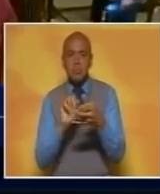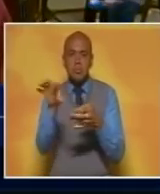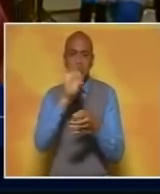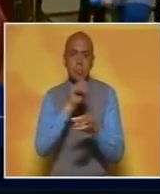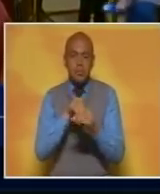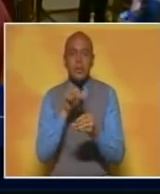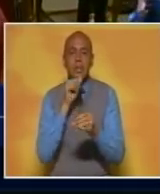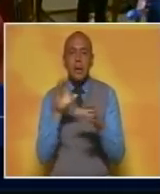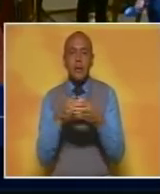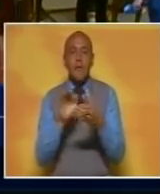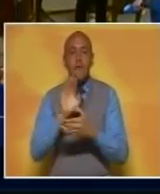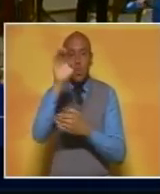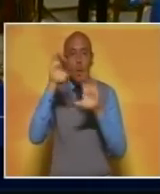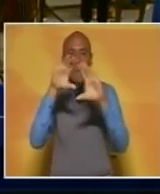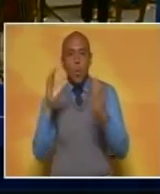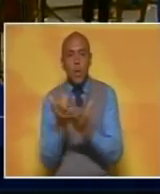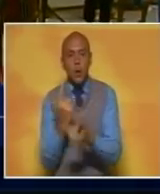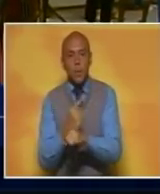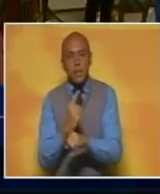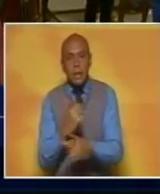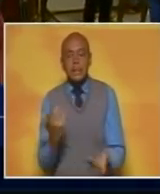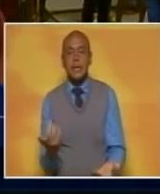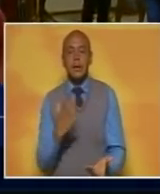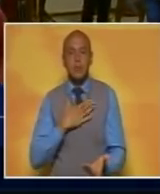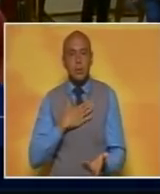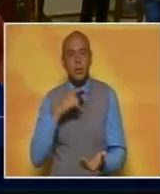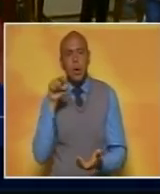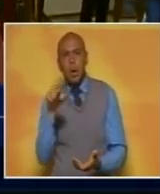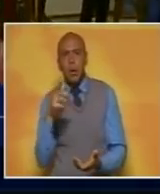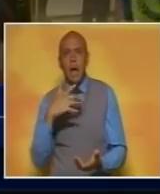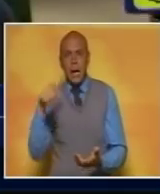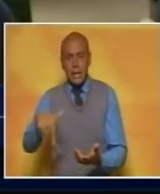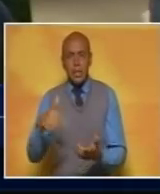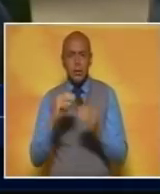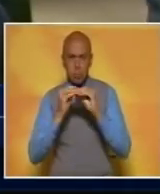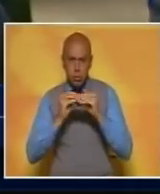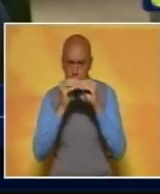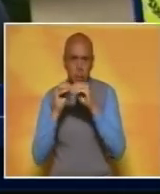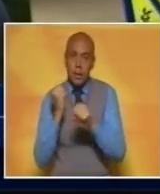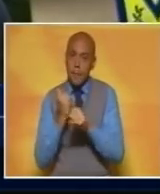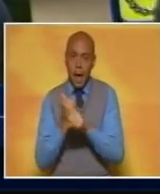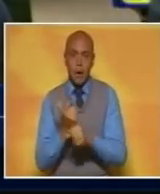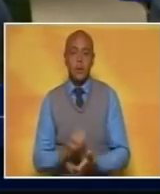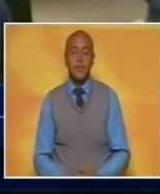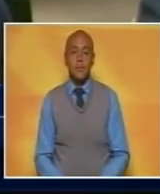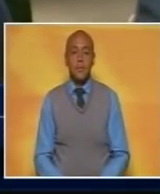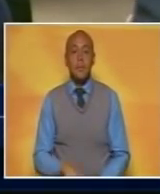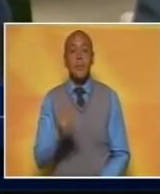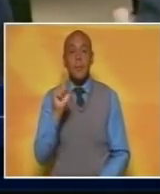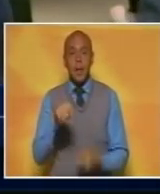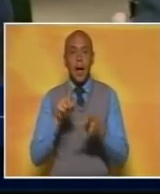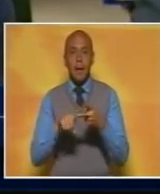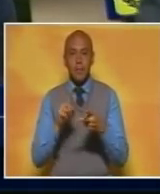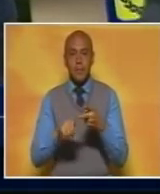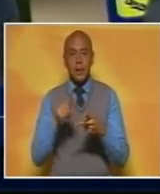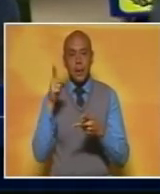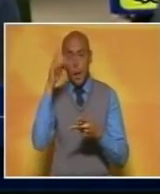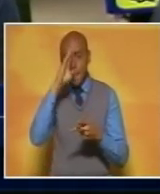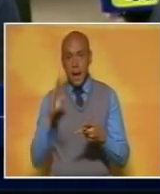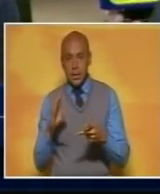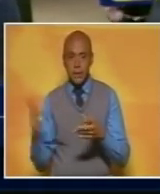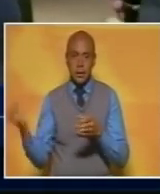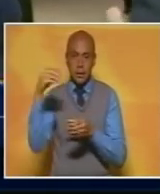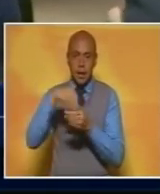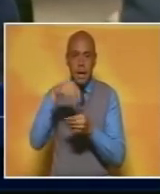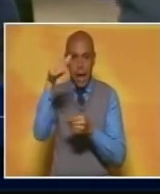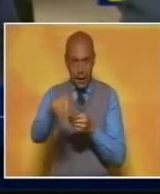dar el máximo, de seguir corrigiendo cosas y de trabajar. El mediocampista del Santos de Brasil, Jefferson Soteldo, recordó a